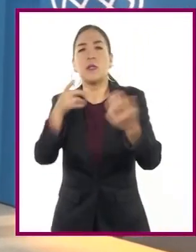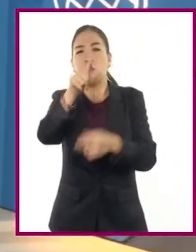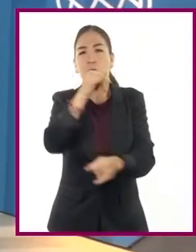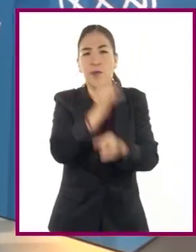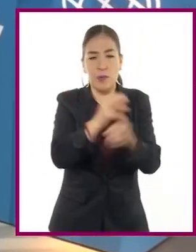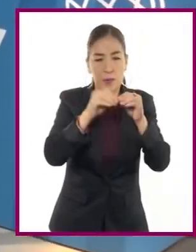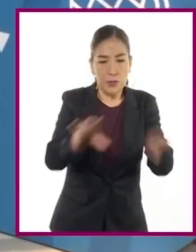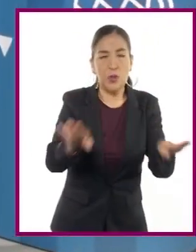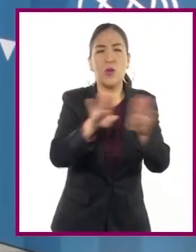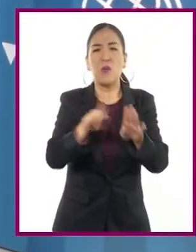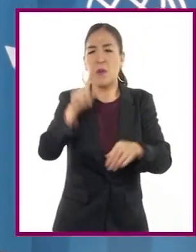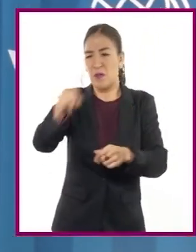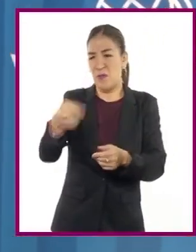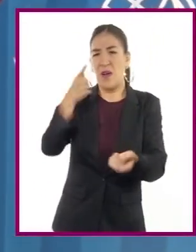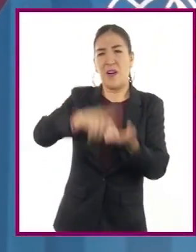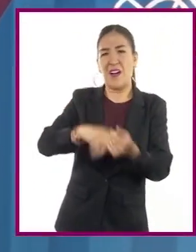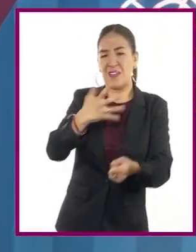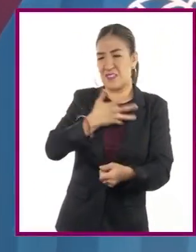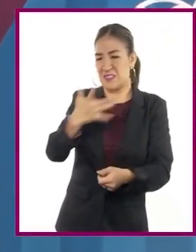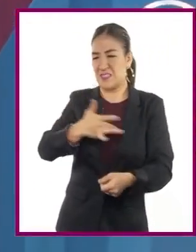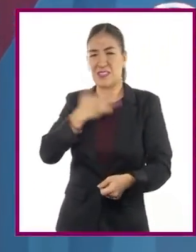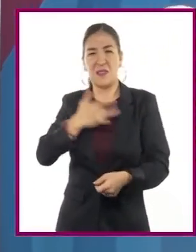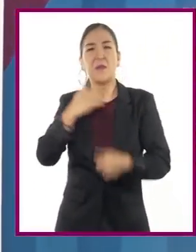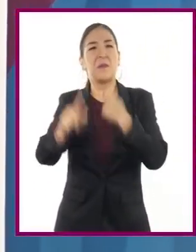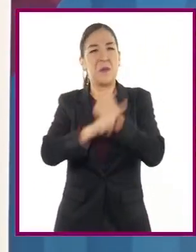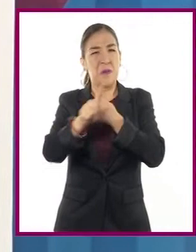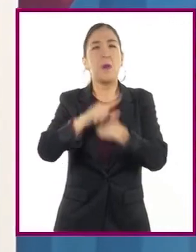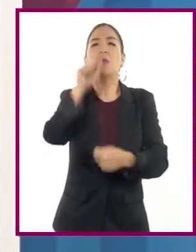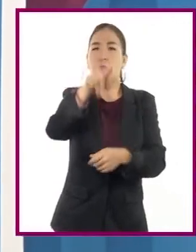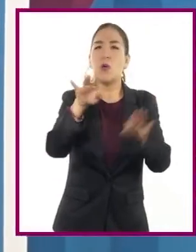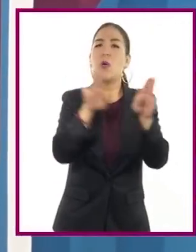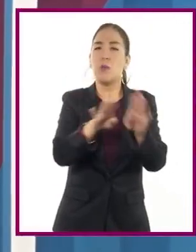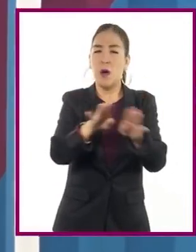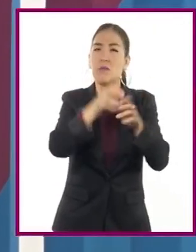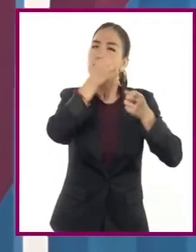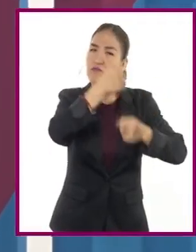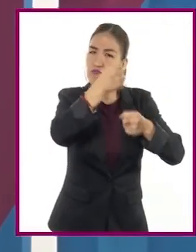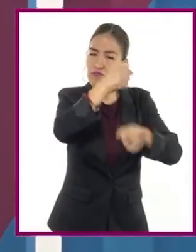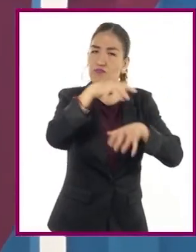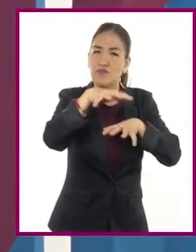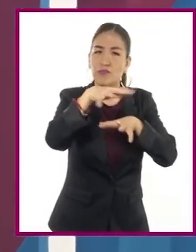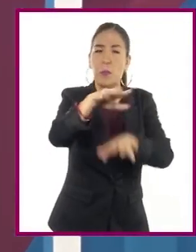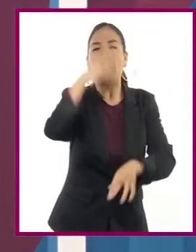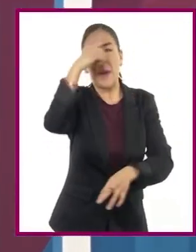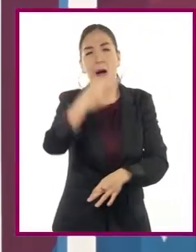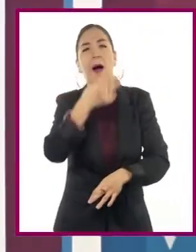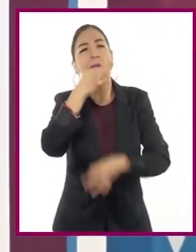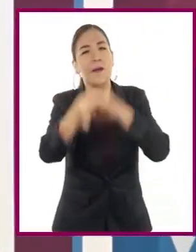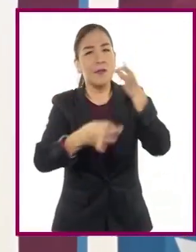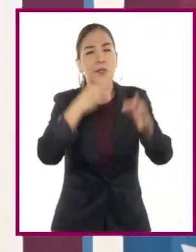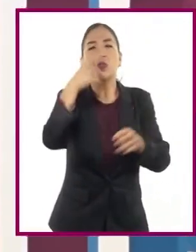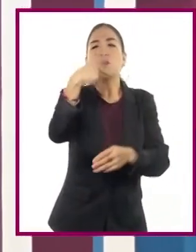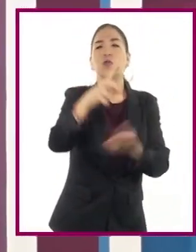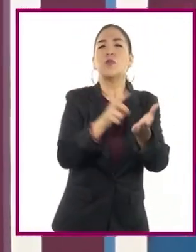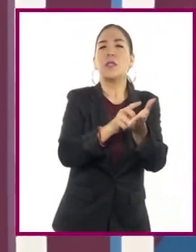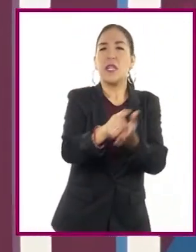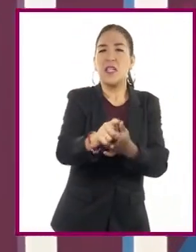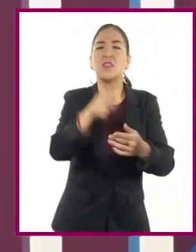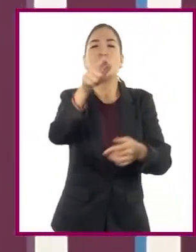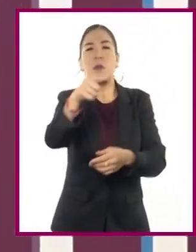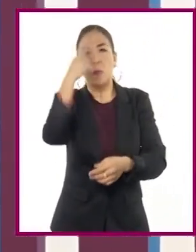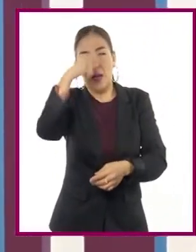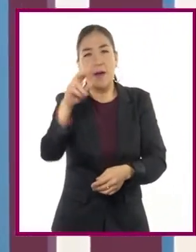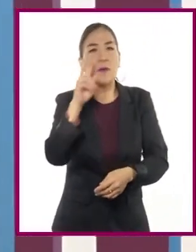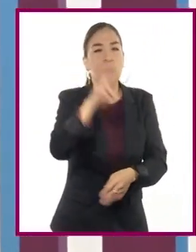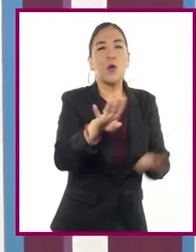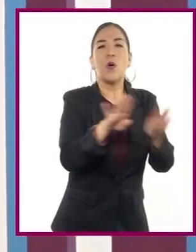sus inconformidades ante acciones gubernamentales que afecten sus derechos. Existen diversos procedimientos para